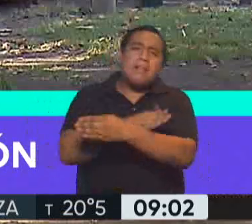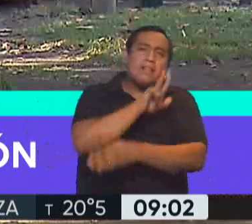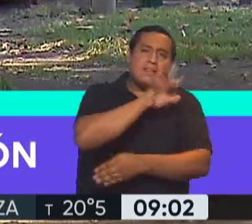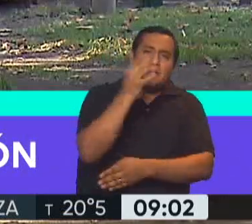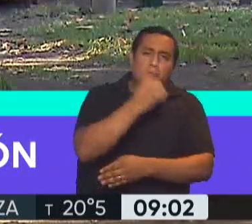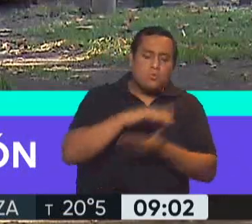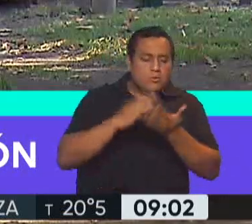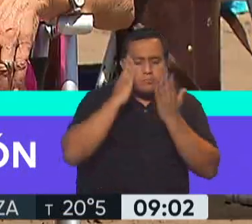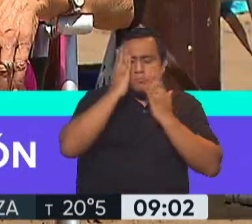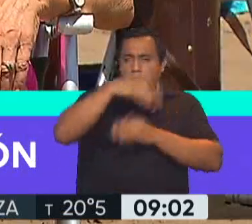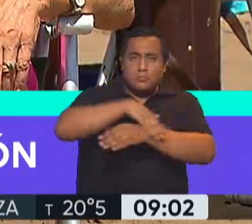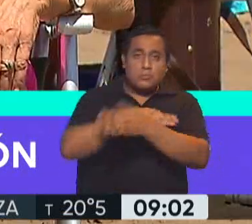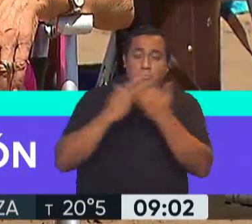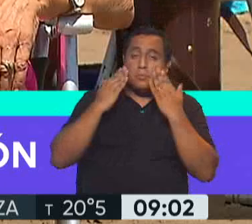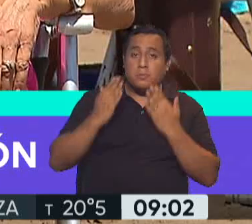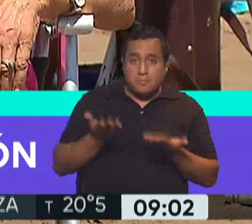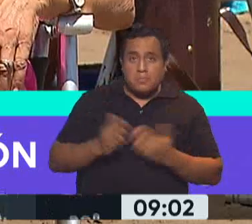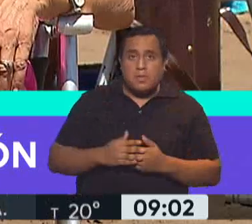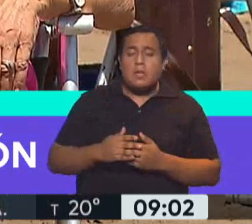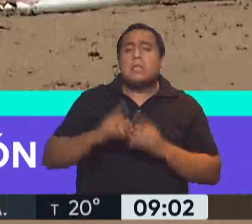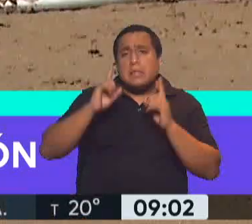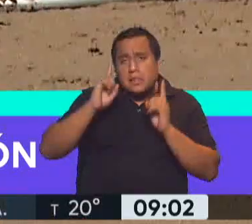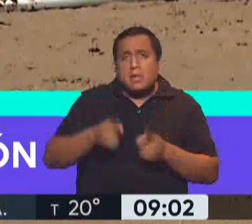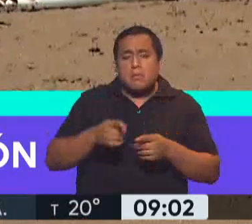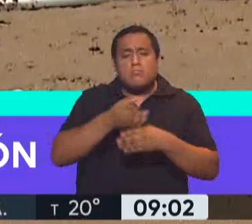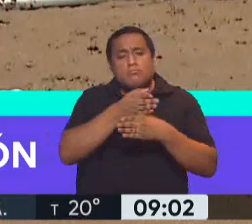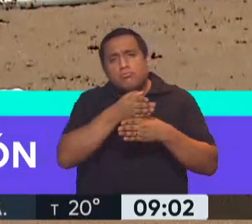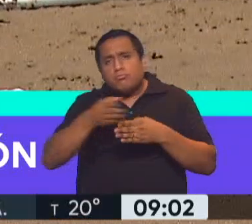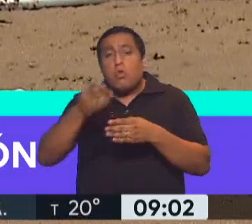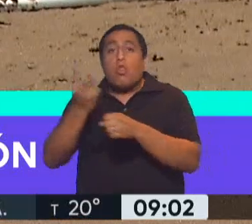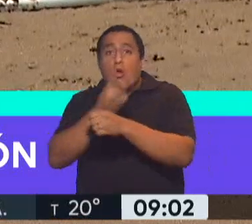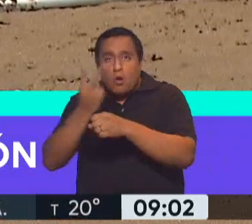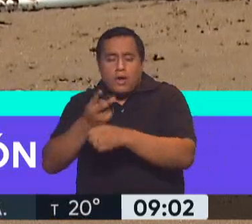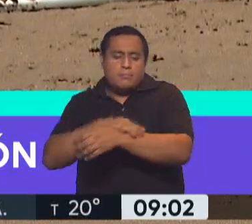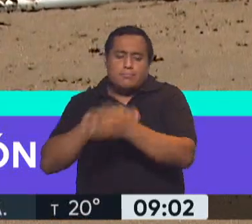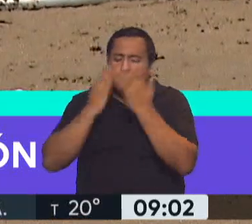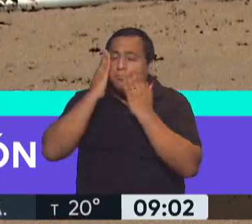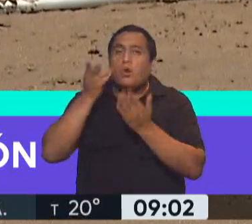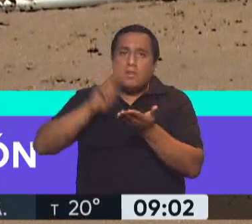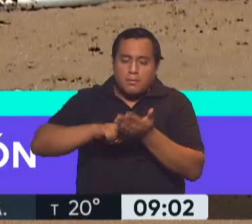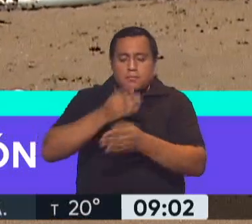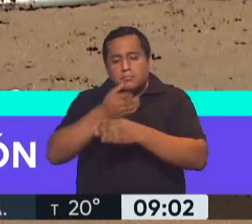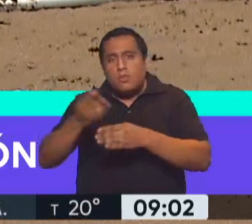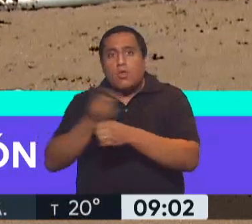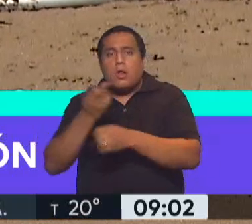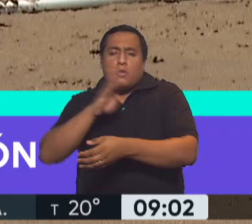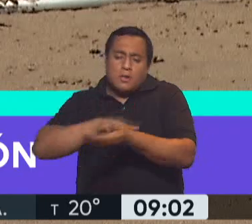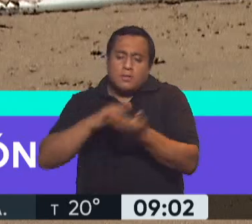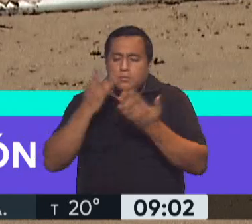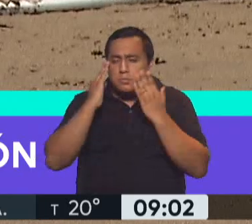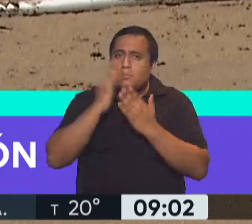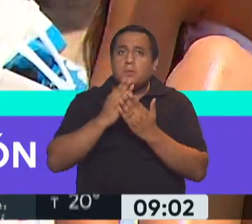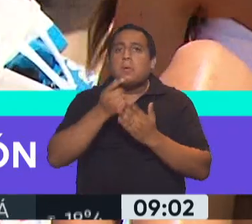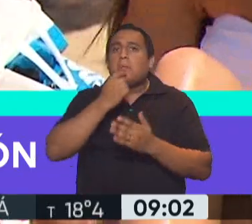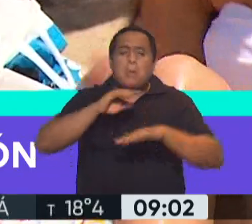y sugerimos aplicar o reaplicar el protector solar cada 2 horas. Si uno se mete en la pileta, se da una